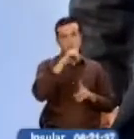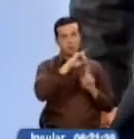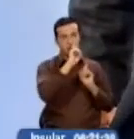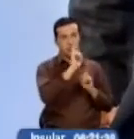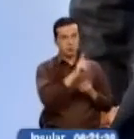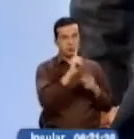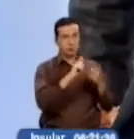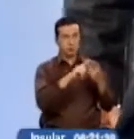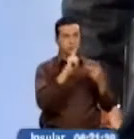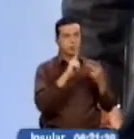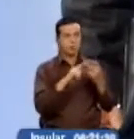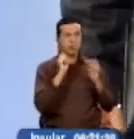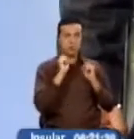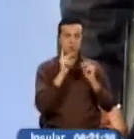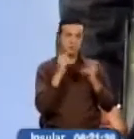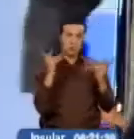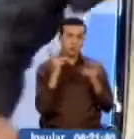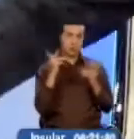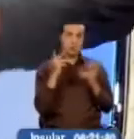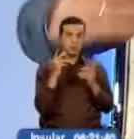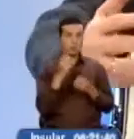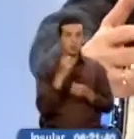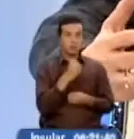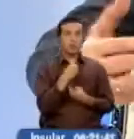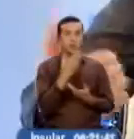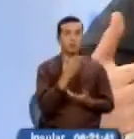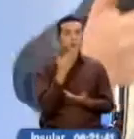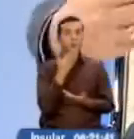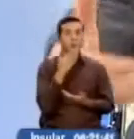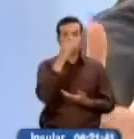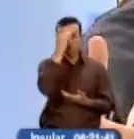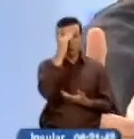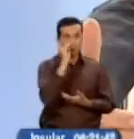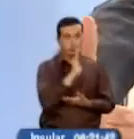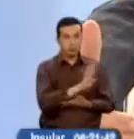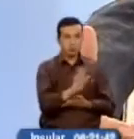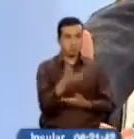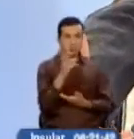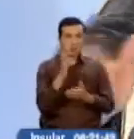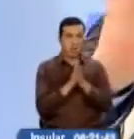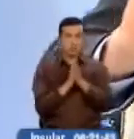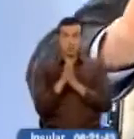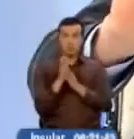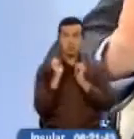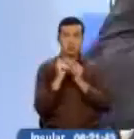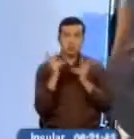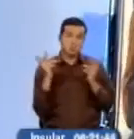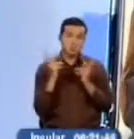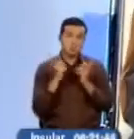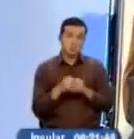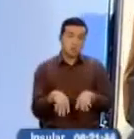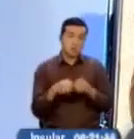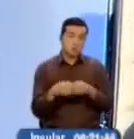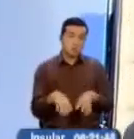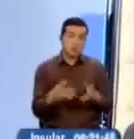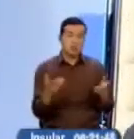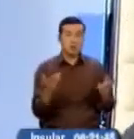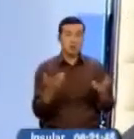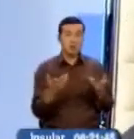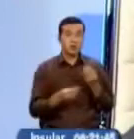punto 1.2 las oportunidades las puede generar pero si no hay la decisión de querer aprovechar esas oportunidades las oportunidades que dará y